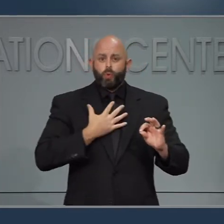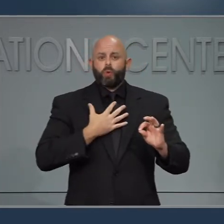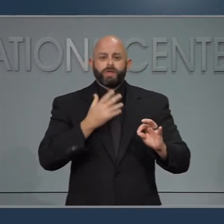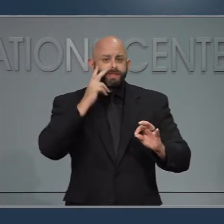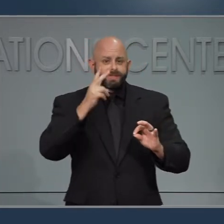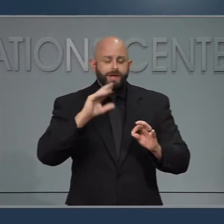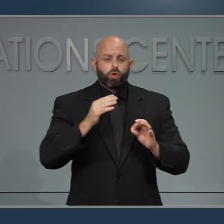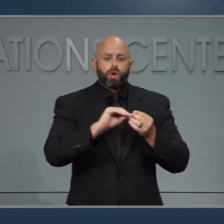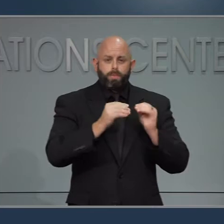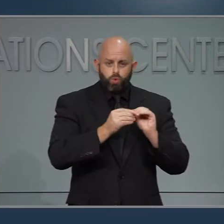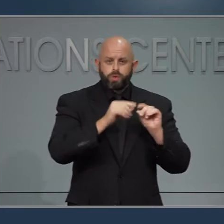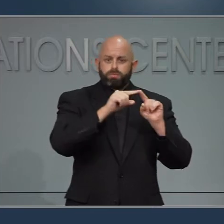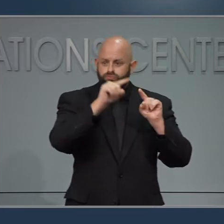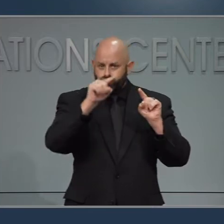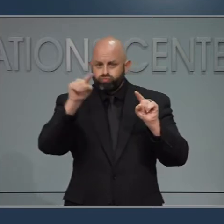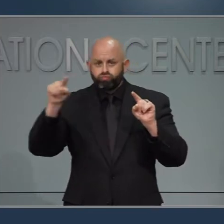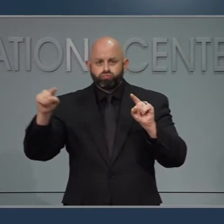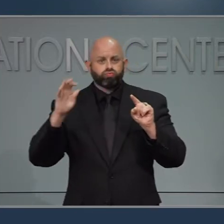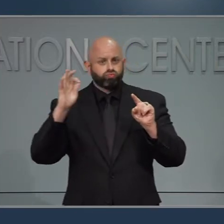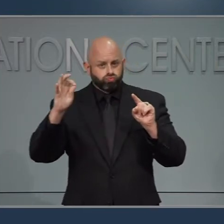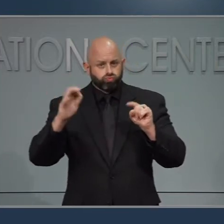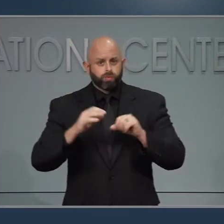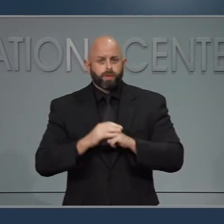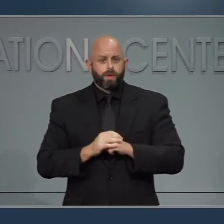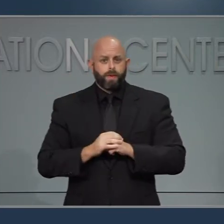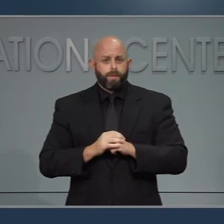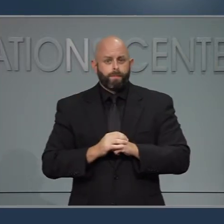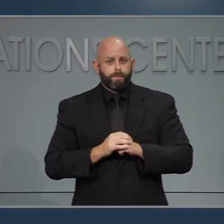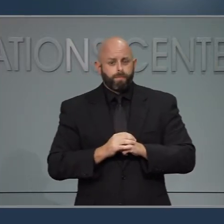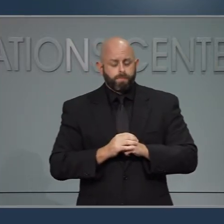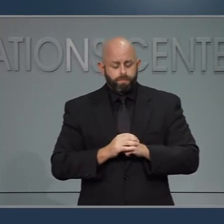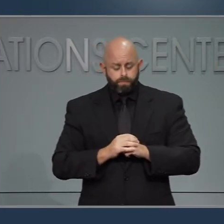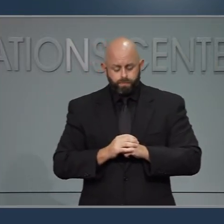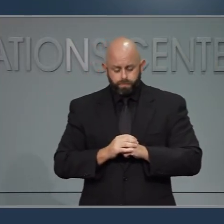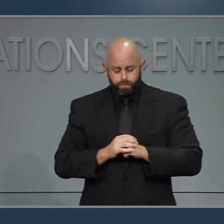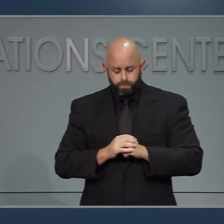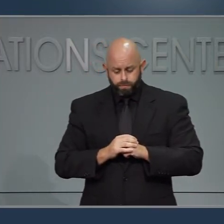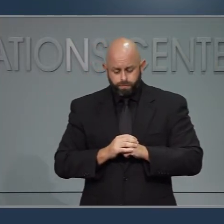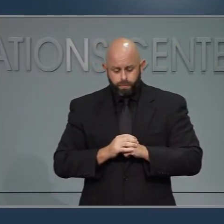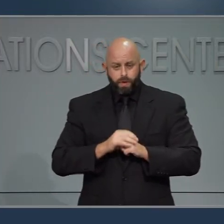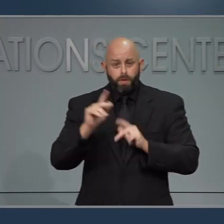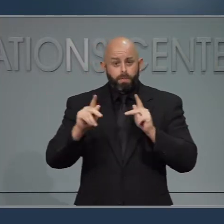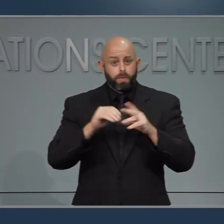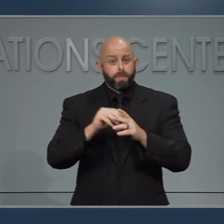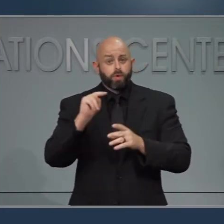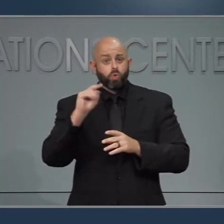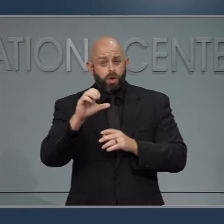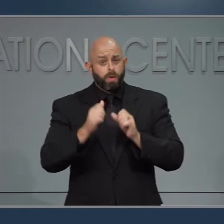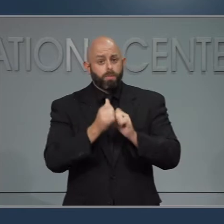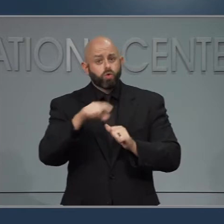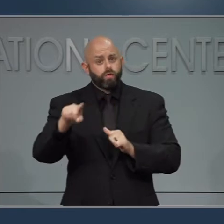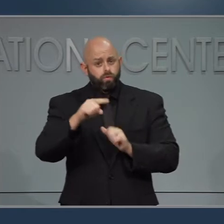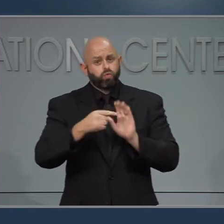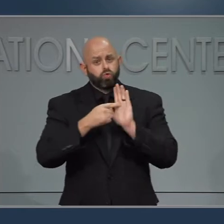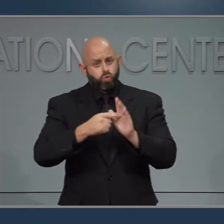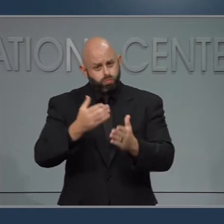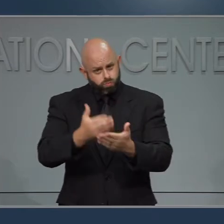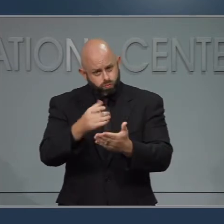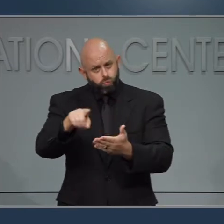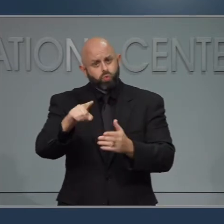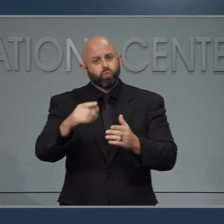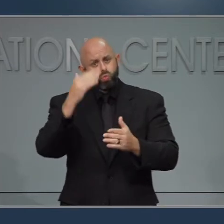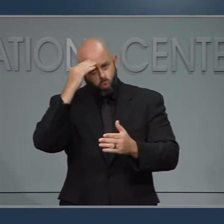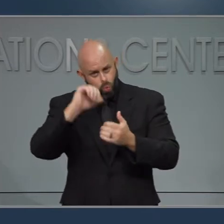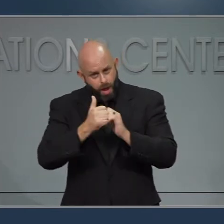y bajando en otras. La mayoría de los norcarolinenses, la mayoría de ustedes está mostrando cómo combatir esta